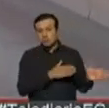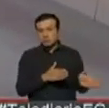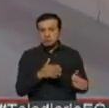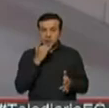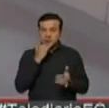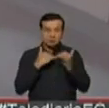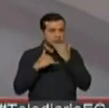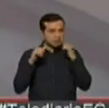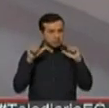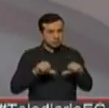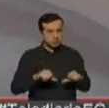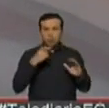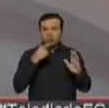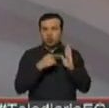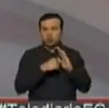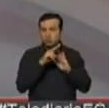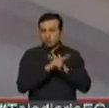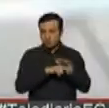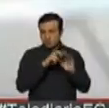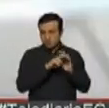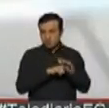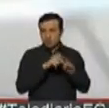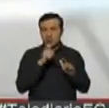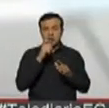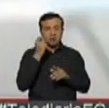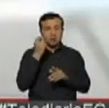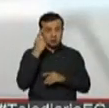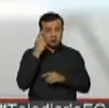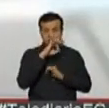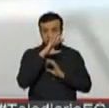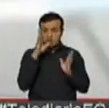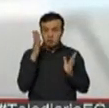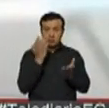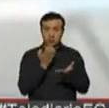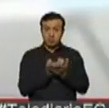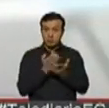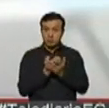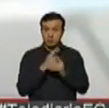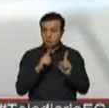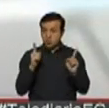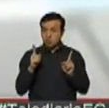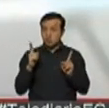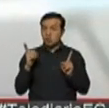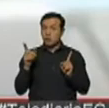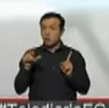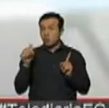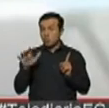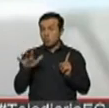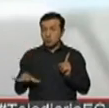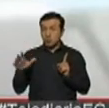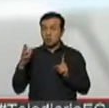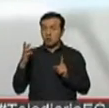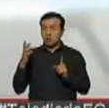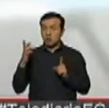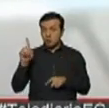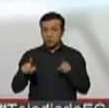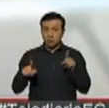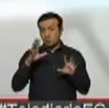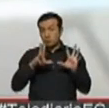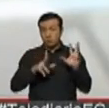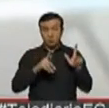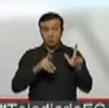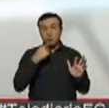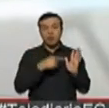no lícitas, entre estas la minería ilegal, pero debemos entender que las economías ilícitas son una fuente de contagio hacia otras actividades ilícitas. Por poner un